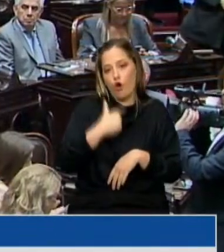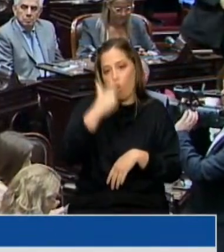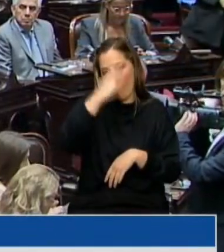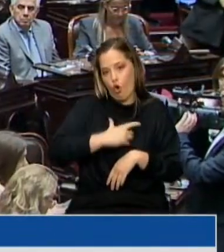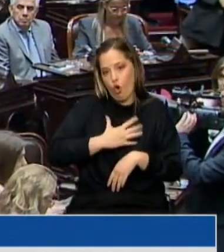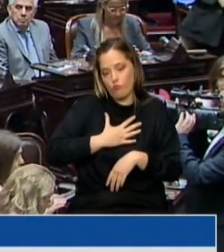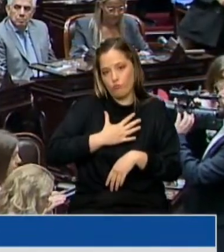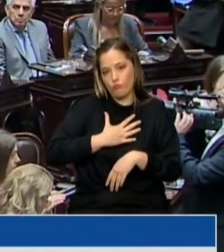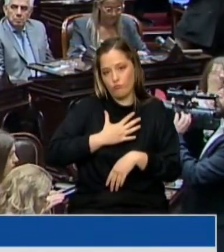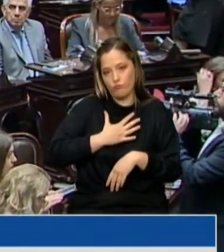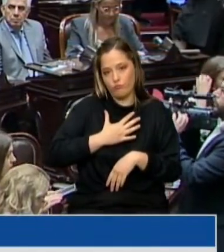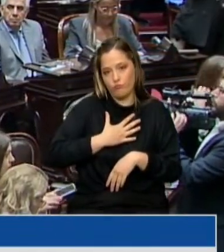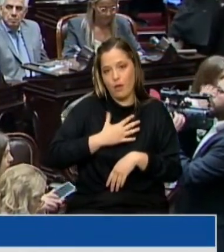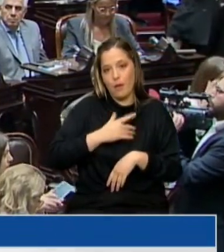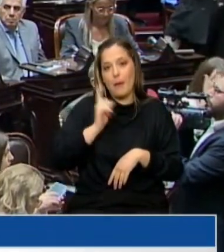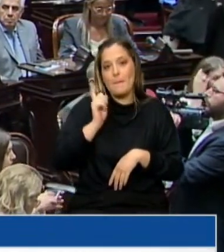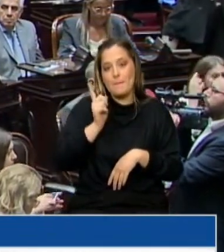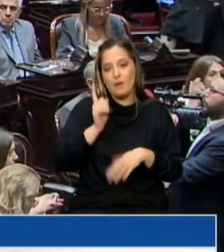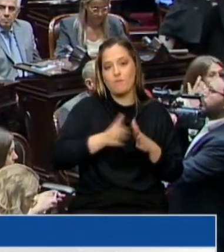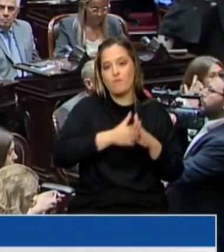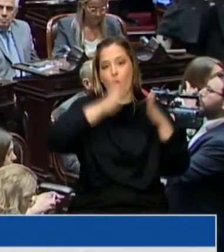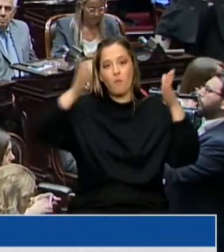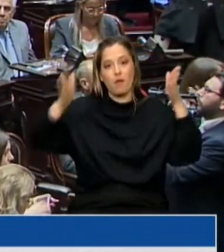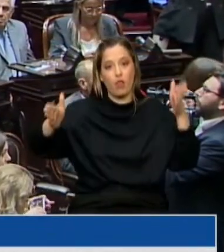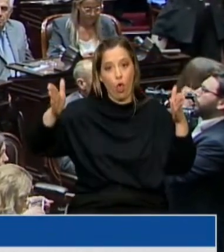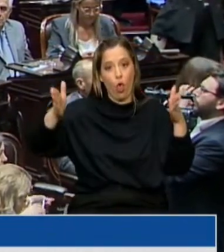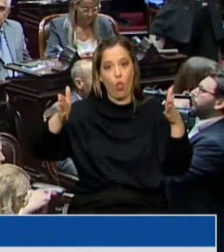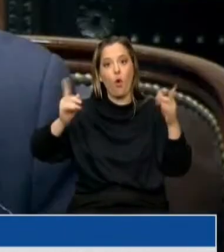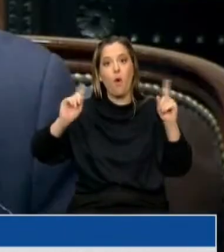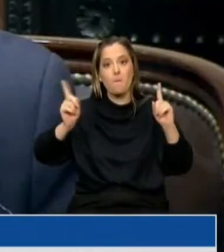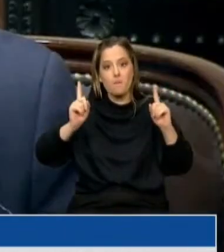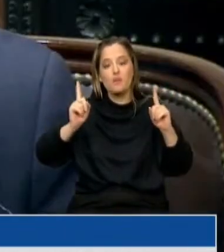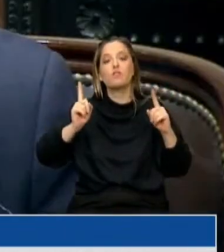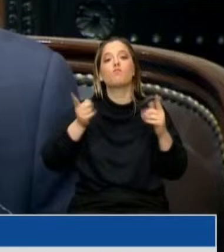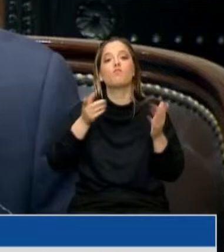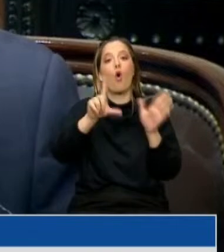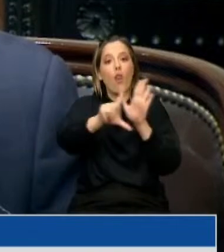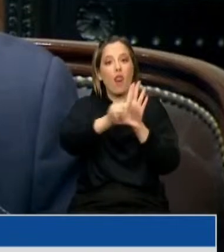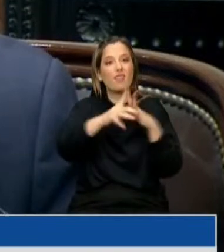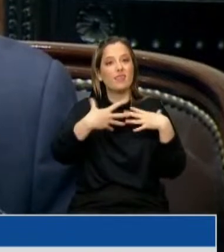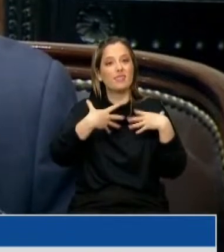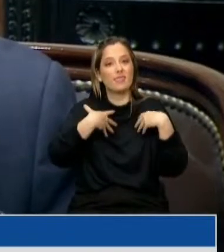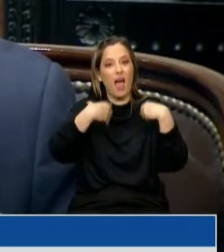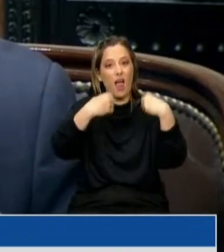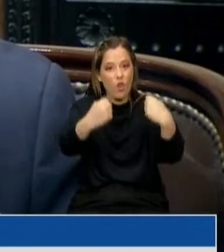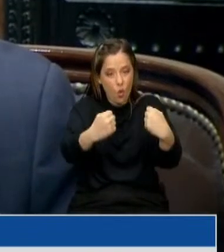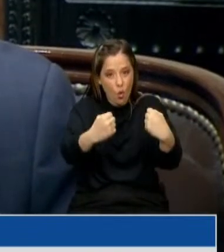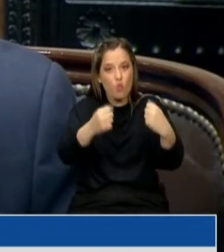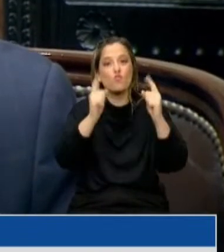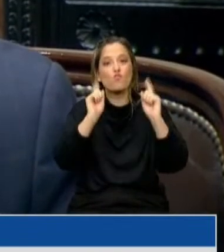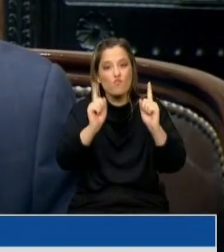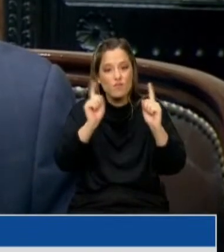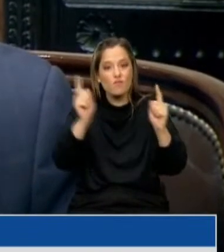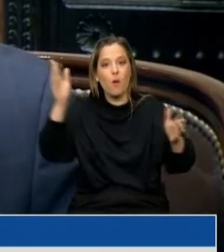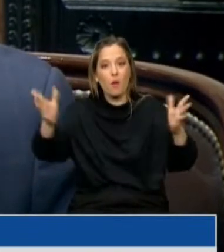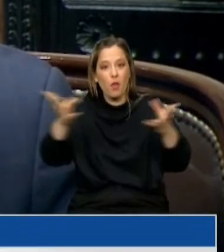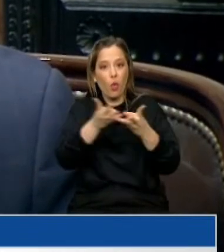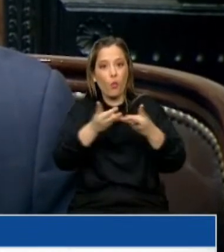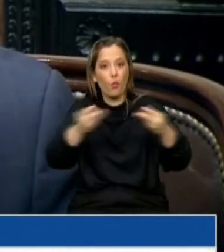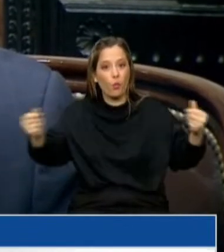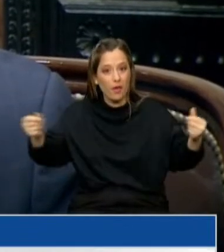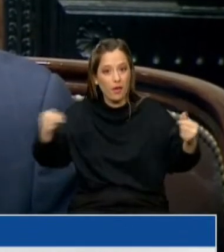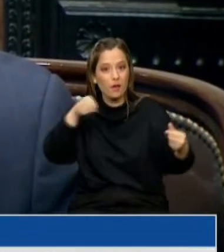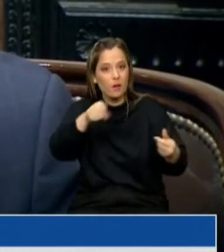que terminar este periodo con una ley de salud, con un dictamen unificado, también es un